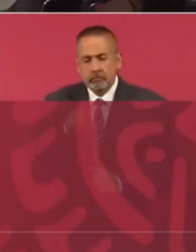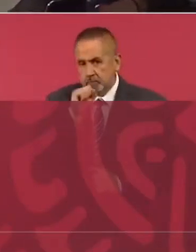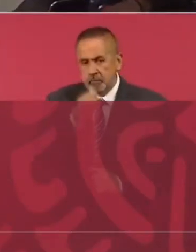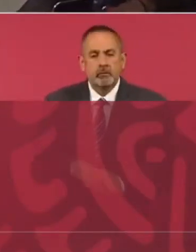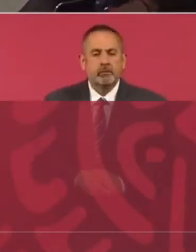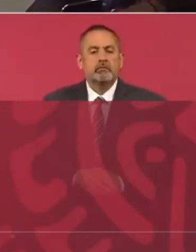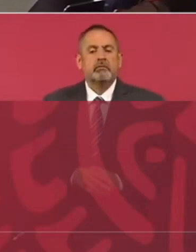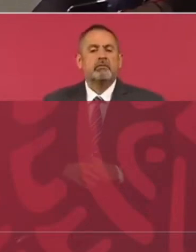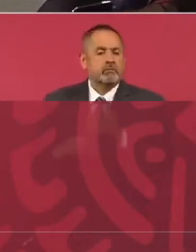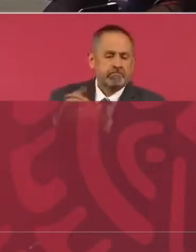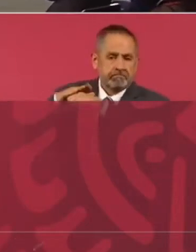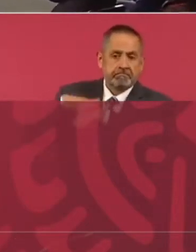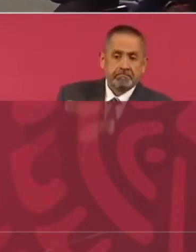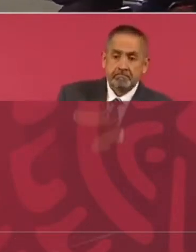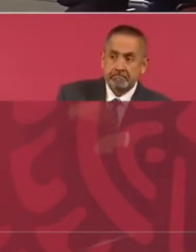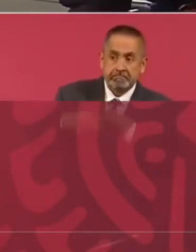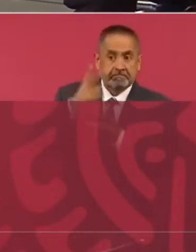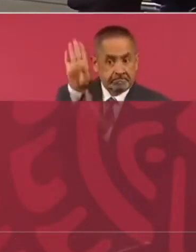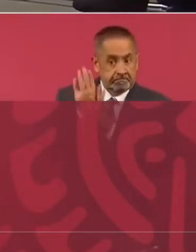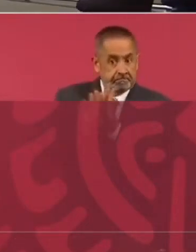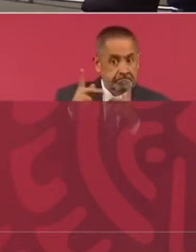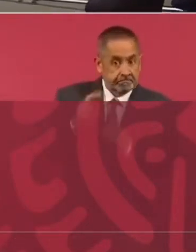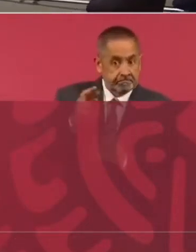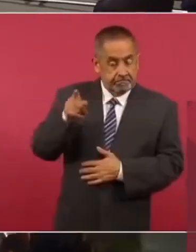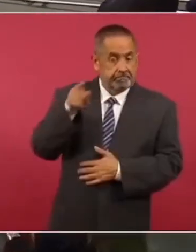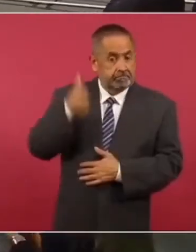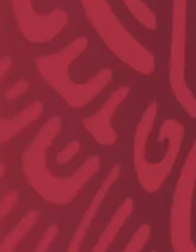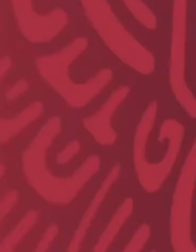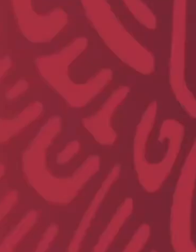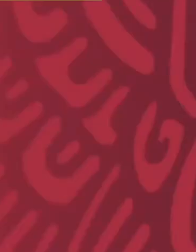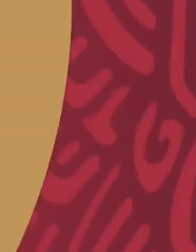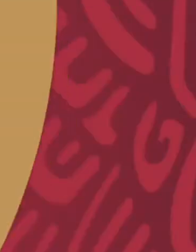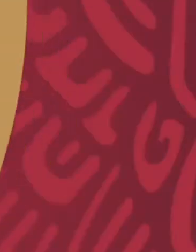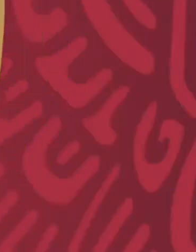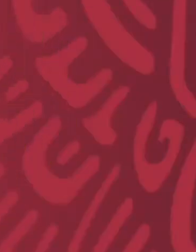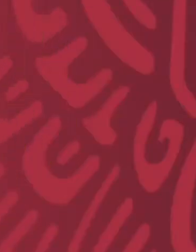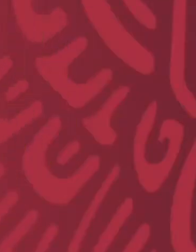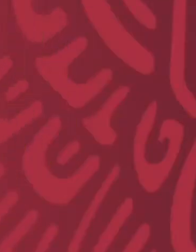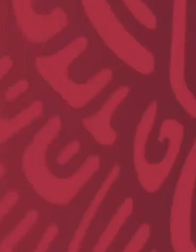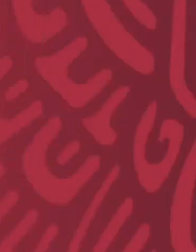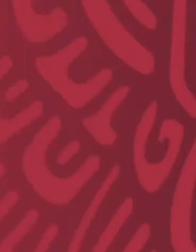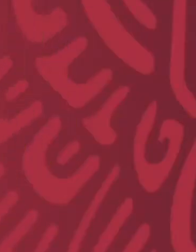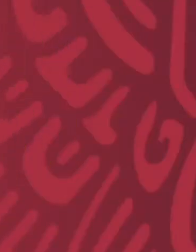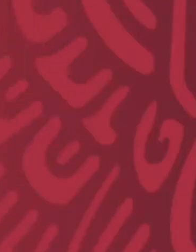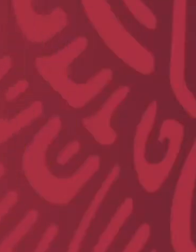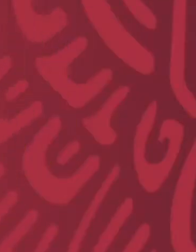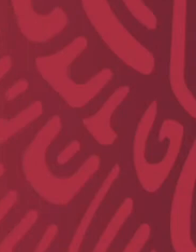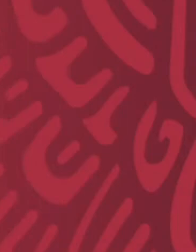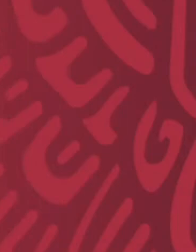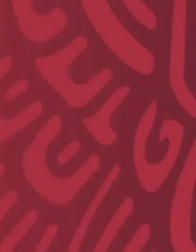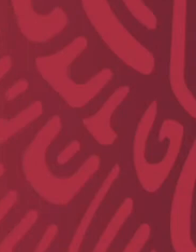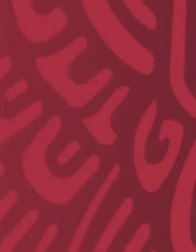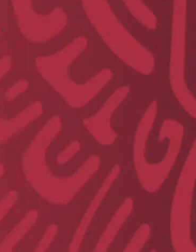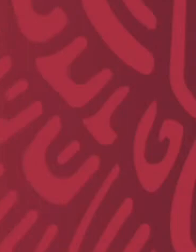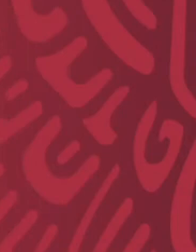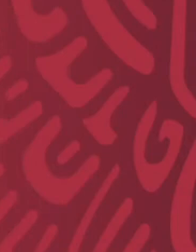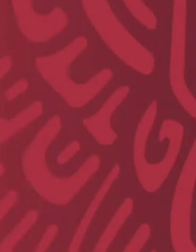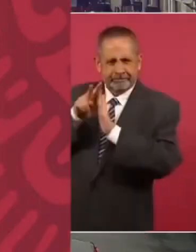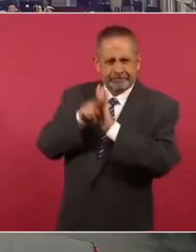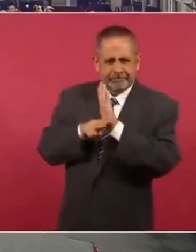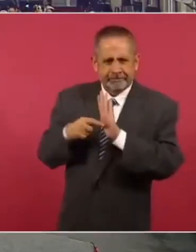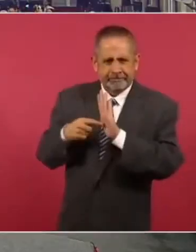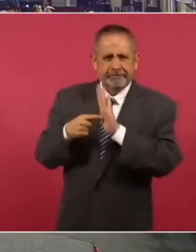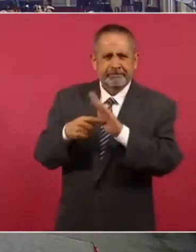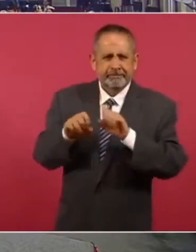mandatario mexicano mostró las cifras de estabilidad económica y financiera con las que cuenta México. Pues les quiero